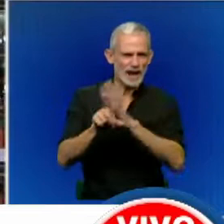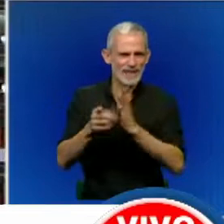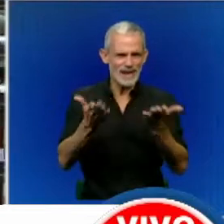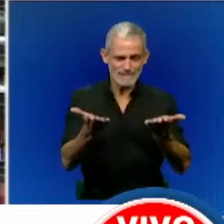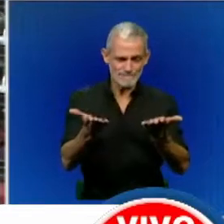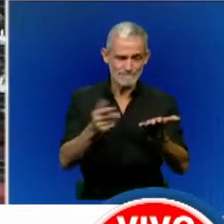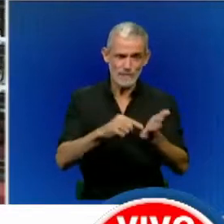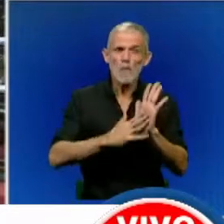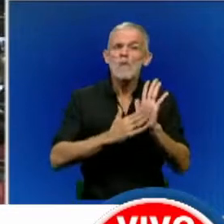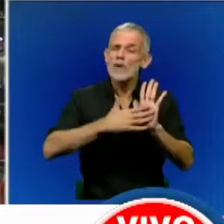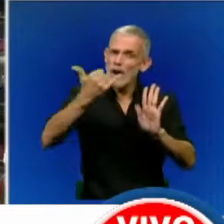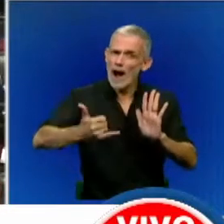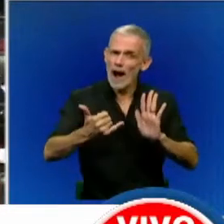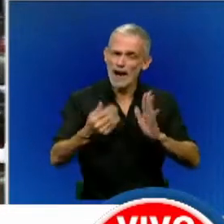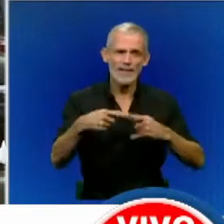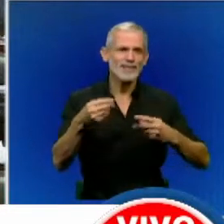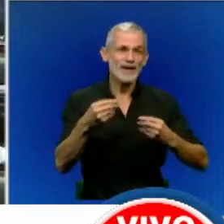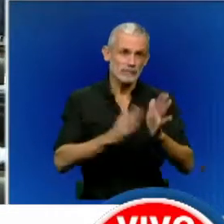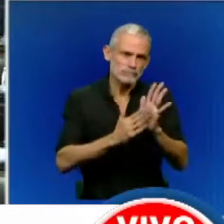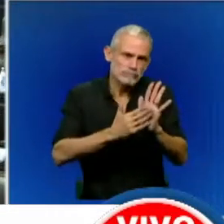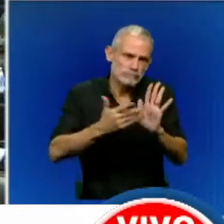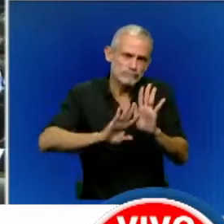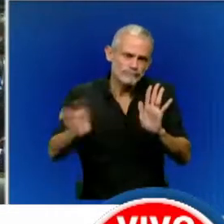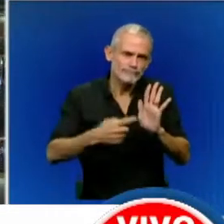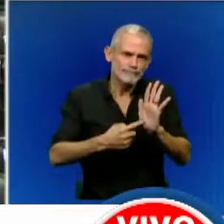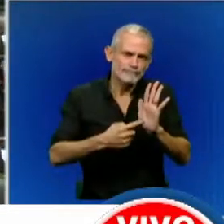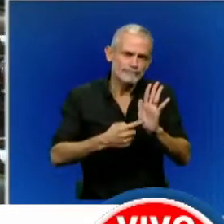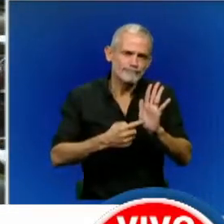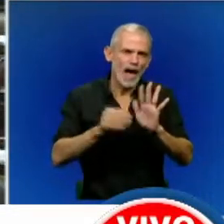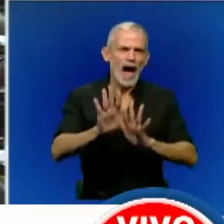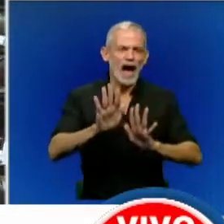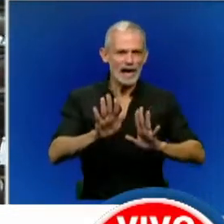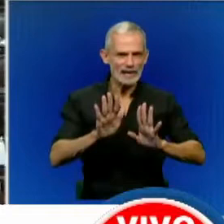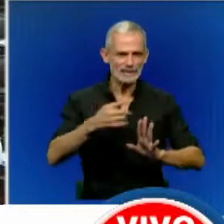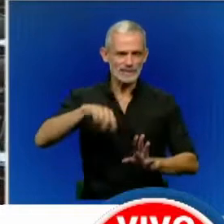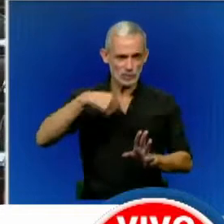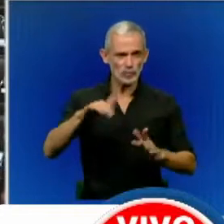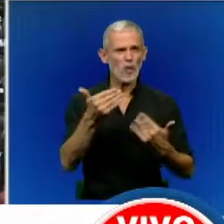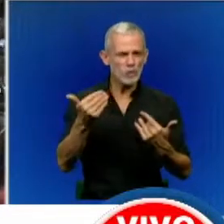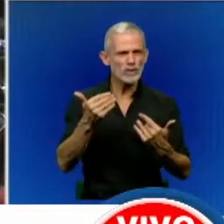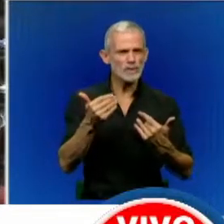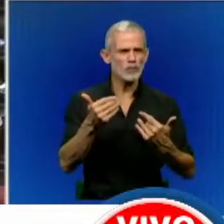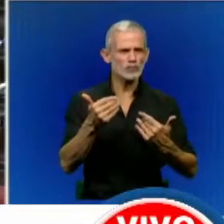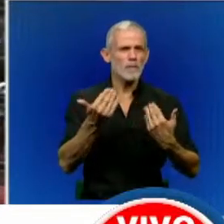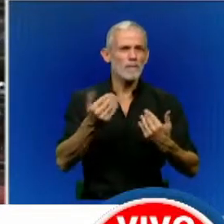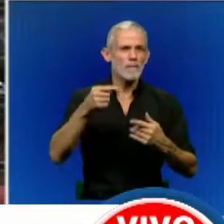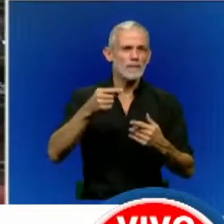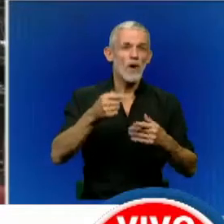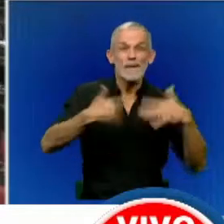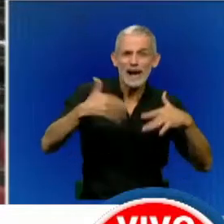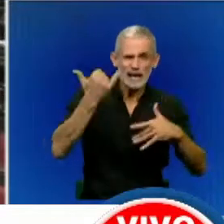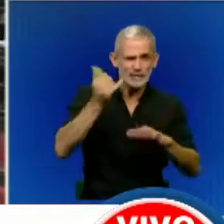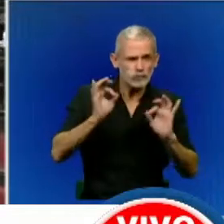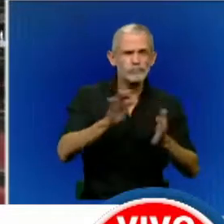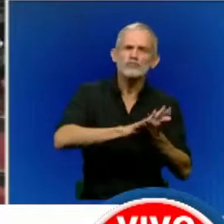la demostración, la prueba empírica de que así como pudimos atacar y conjurar estas